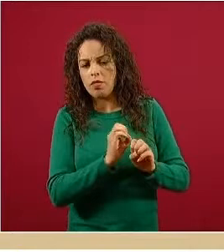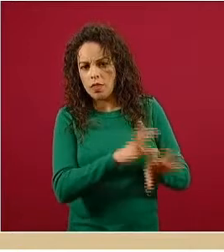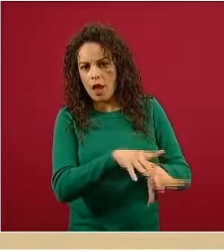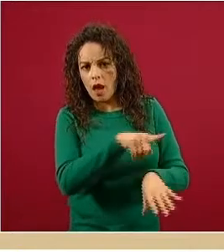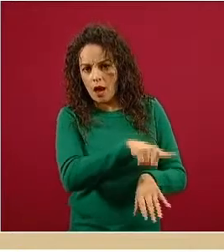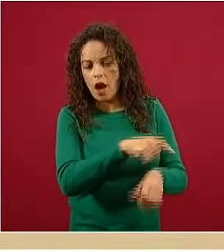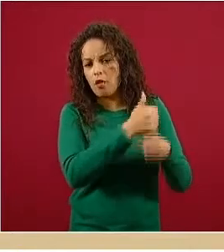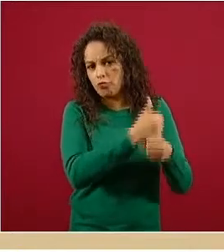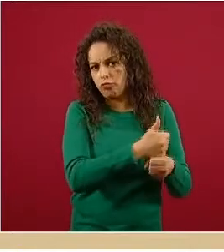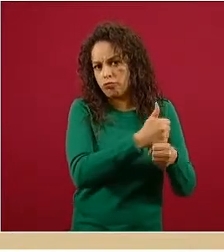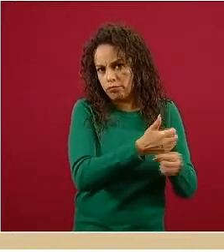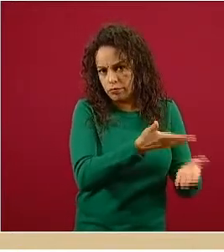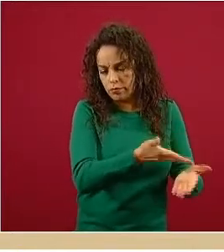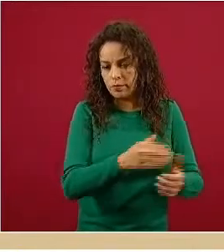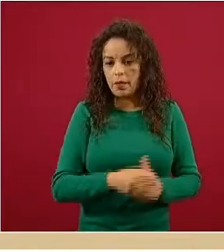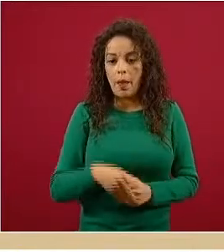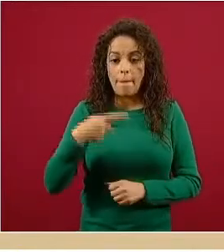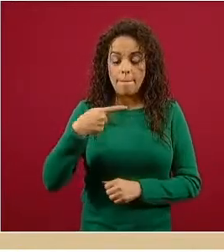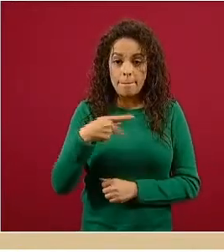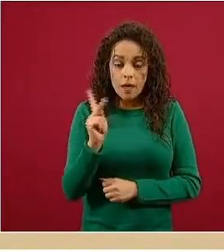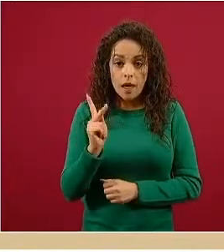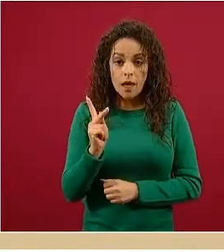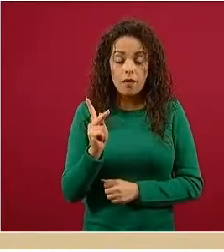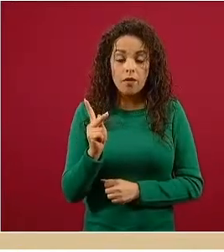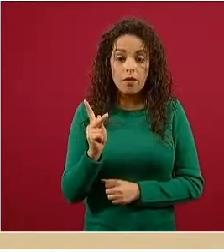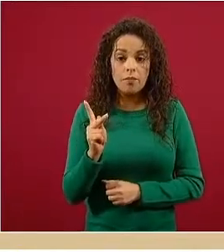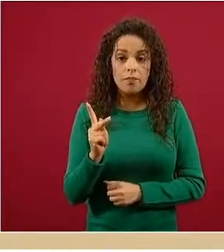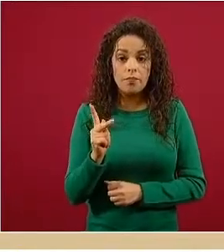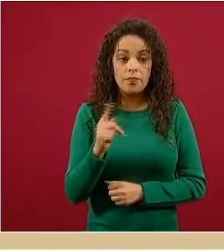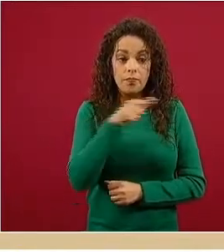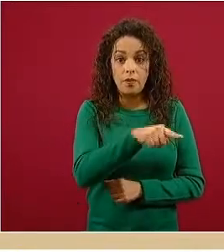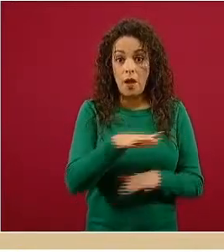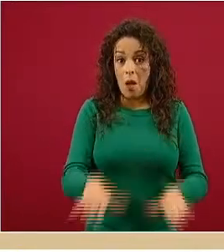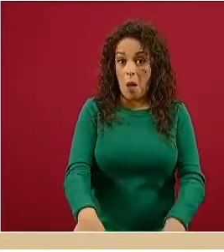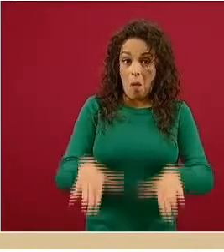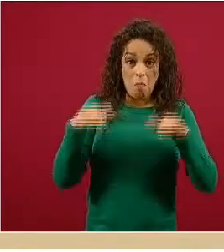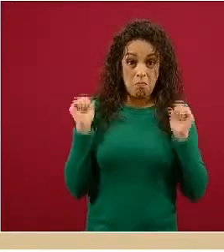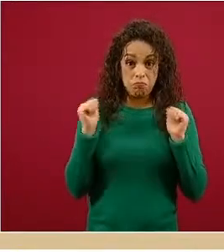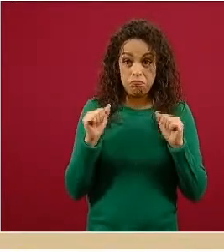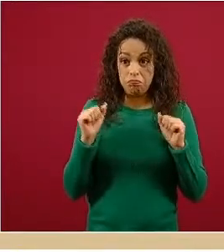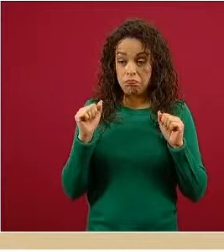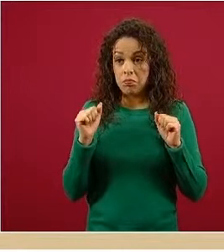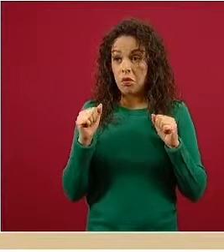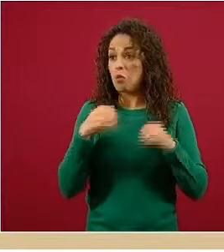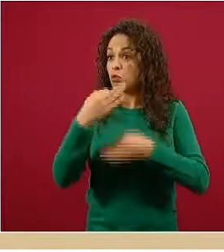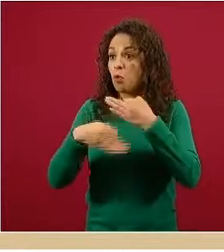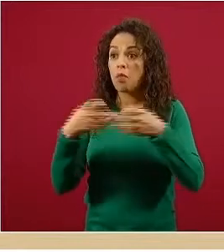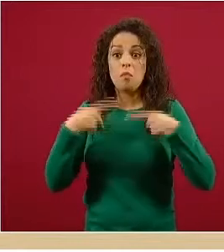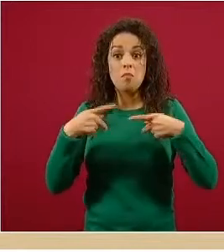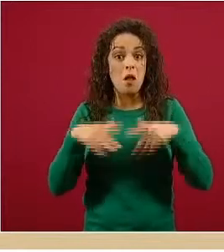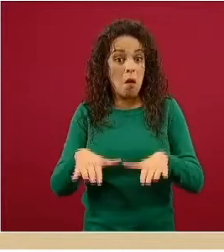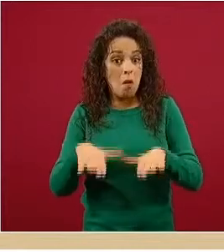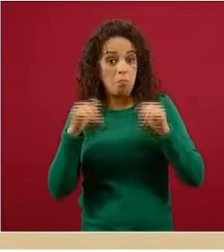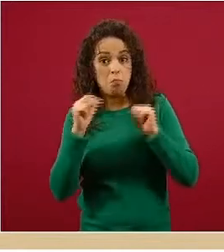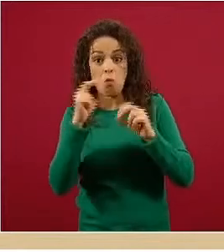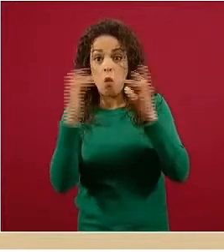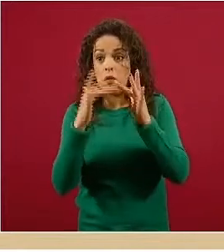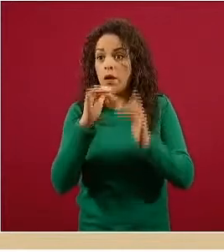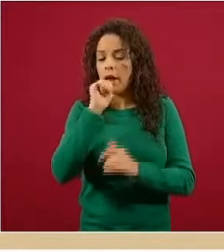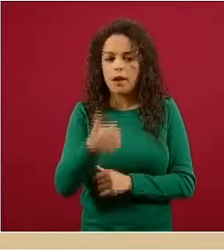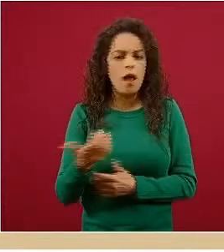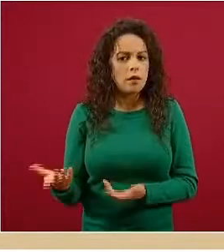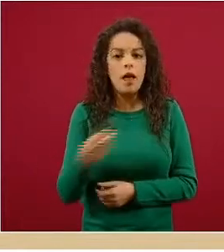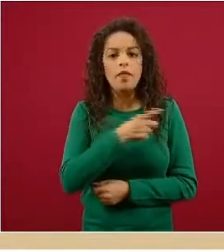medidas sanitarias, pues se han visto modificados. Sin embargo, es importante a la hora de acompañar, tratar